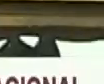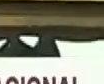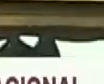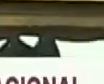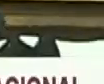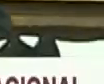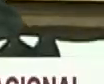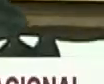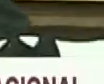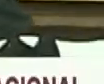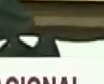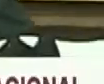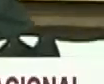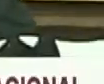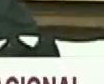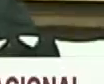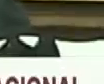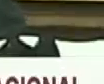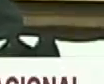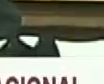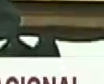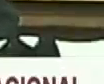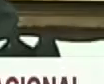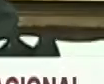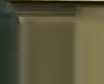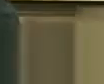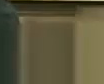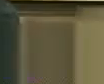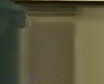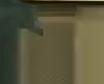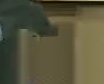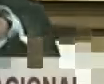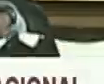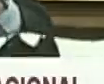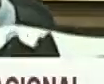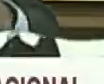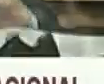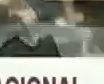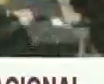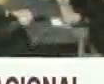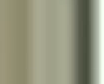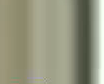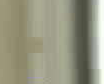Voy a dejar en el derecho de palabra al diputado Herrera.